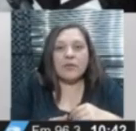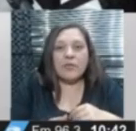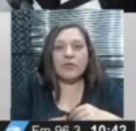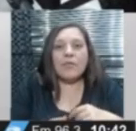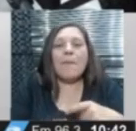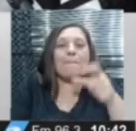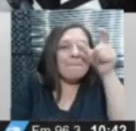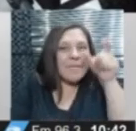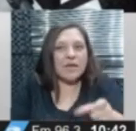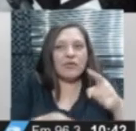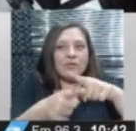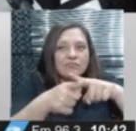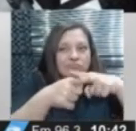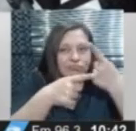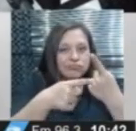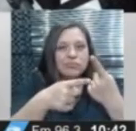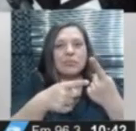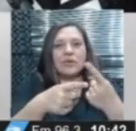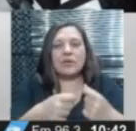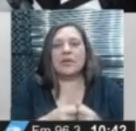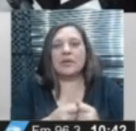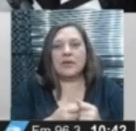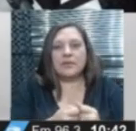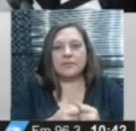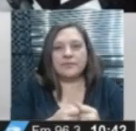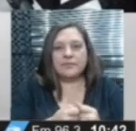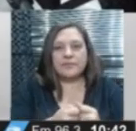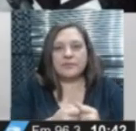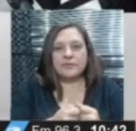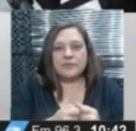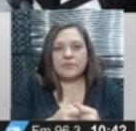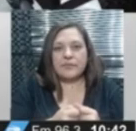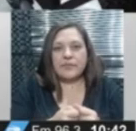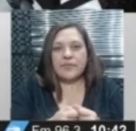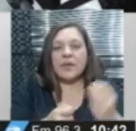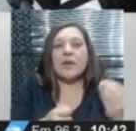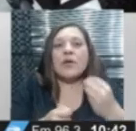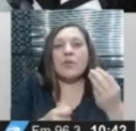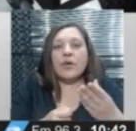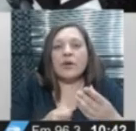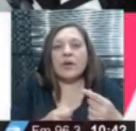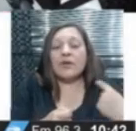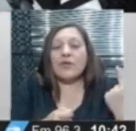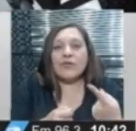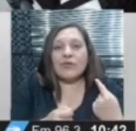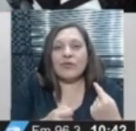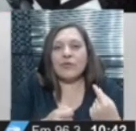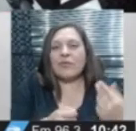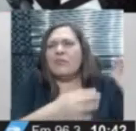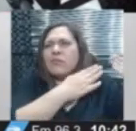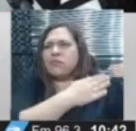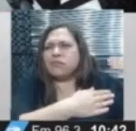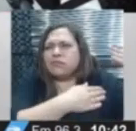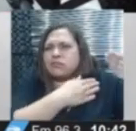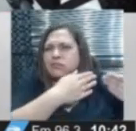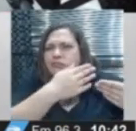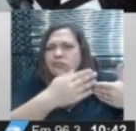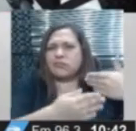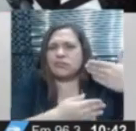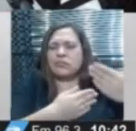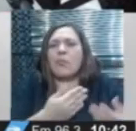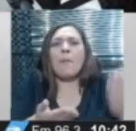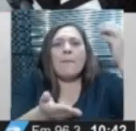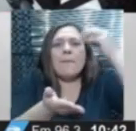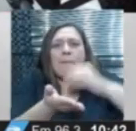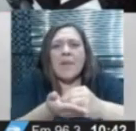sabe que mente los negros venimos de una lucha desde hace más de 500 años que siempre